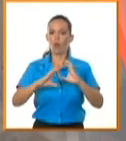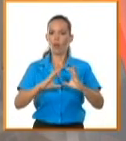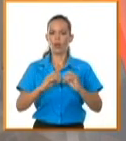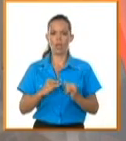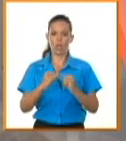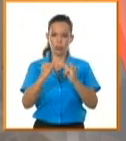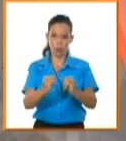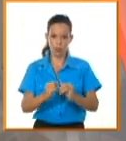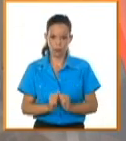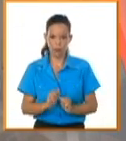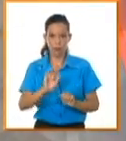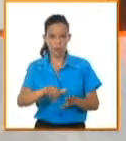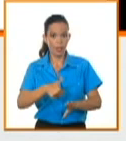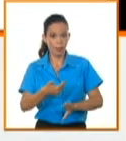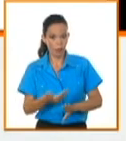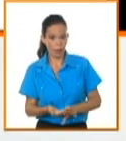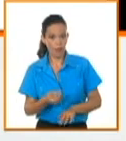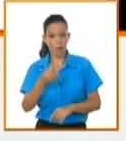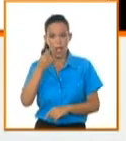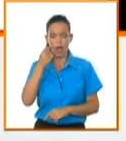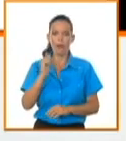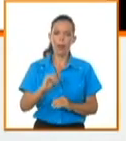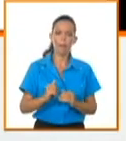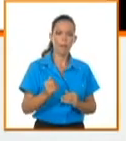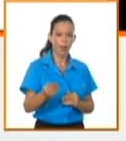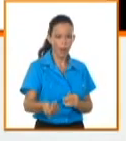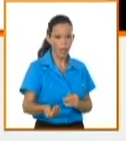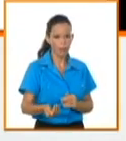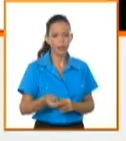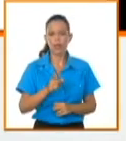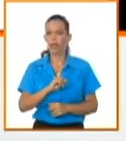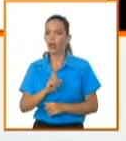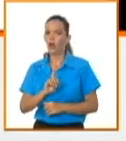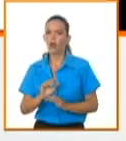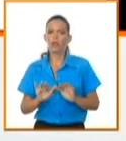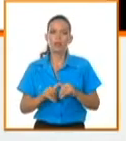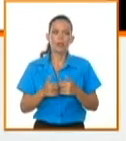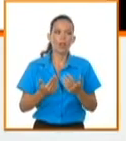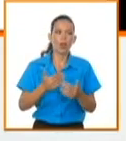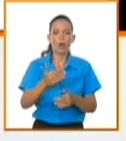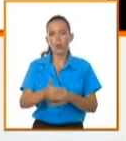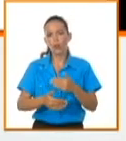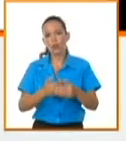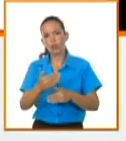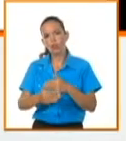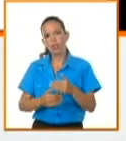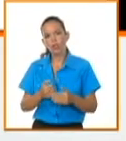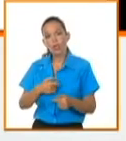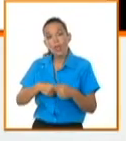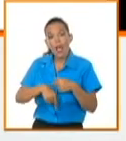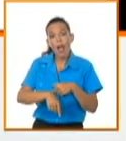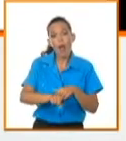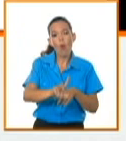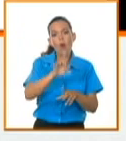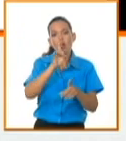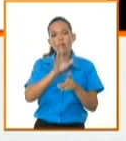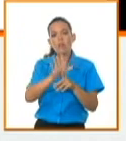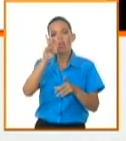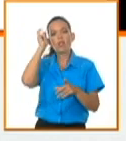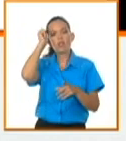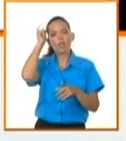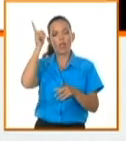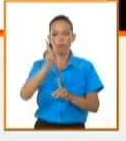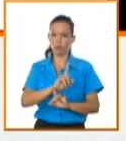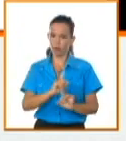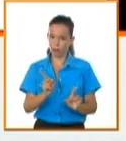en mi intervención un poco más adelante que no es un proceso que ahora están nace ahora Este es un proceso